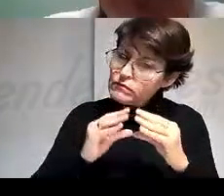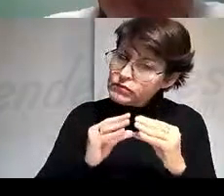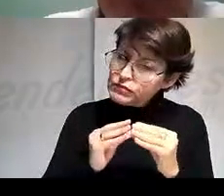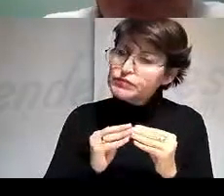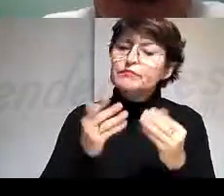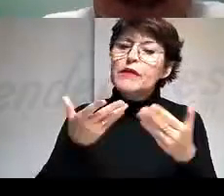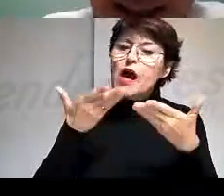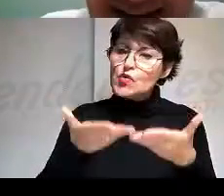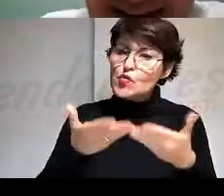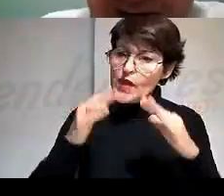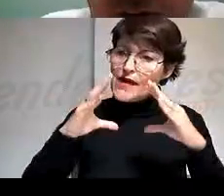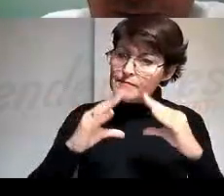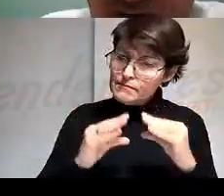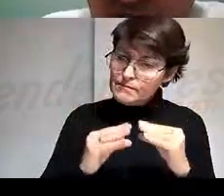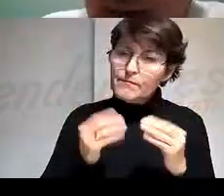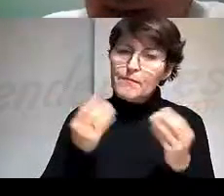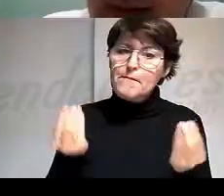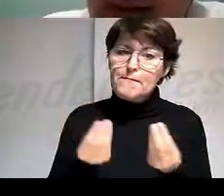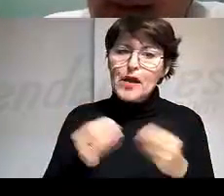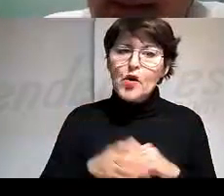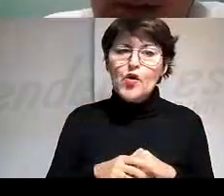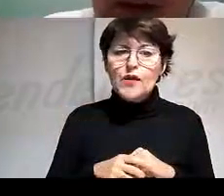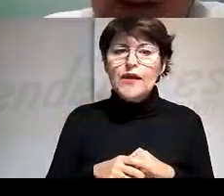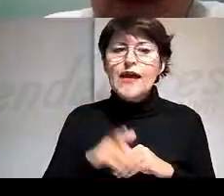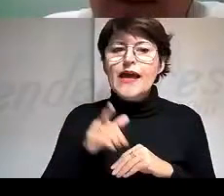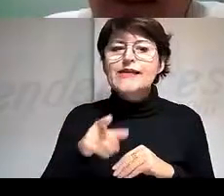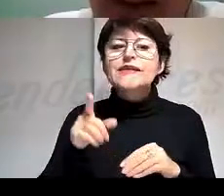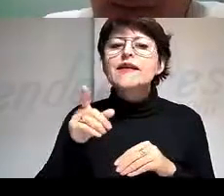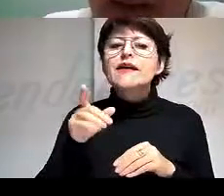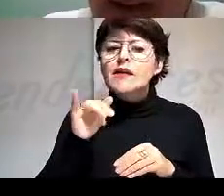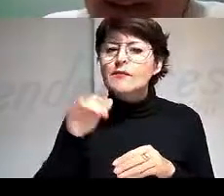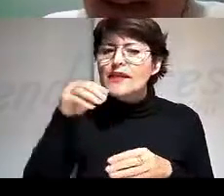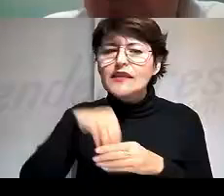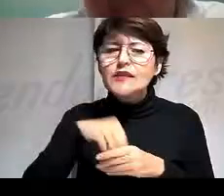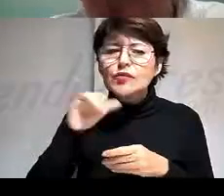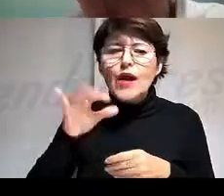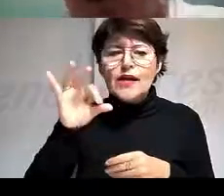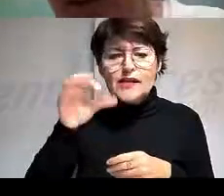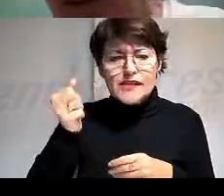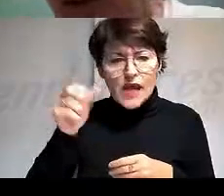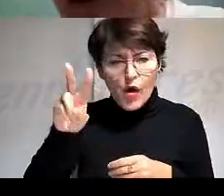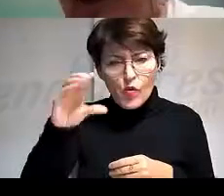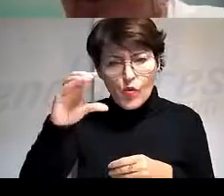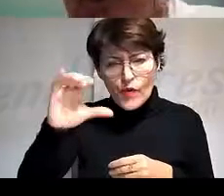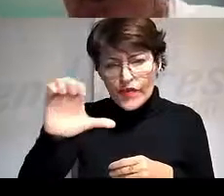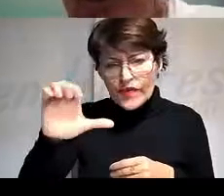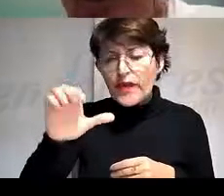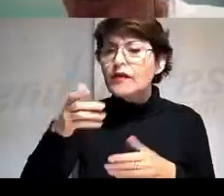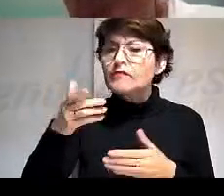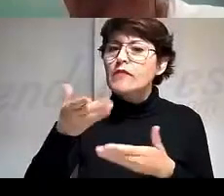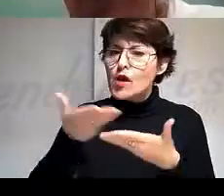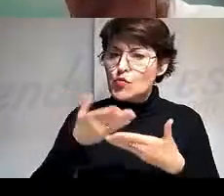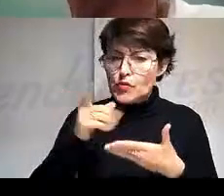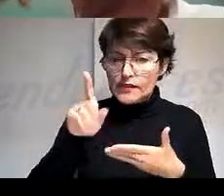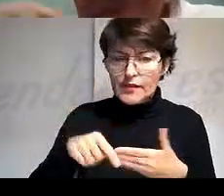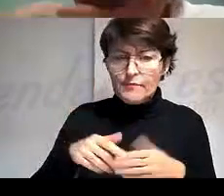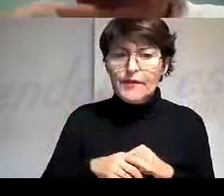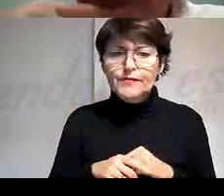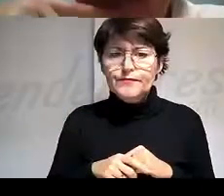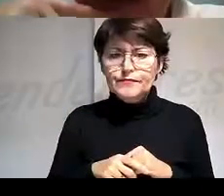bien. En este caso encontramos sauce, extracto de sauce que aporta salicilato. Estaríamos en el mismo nivel